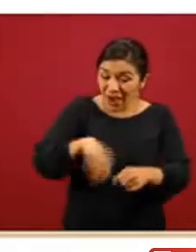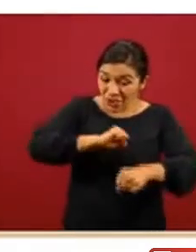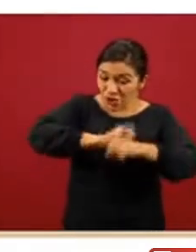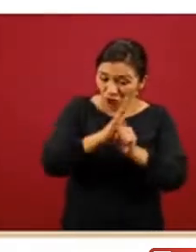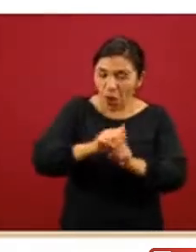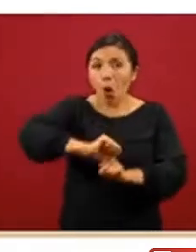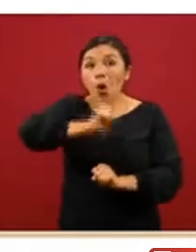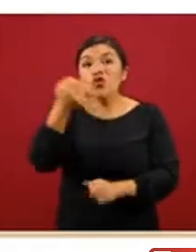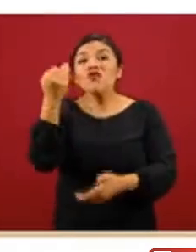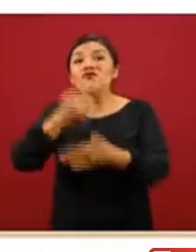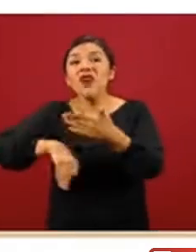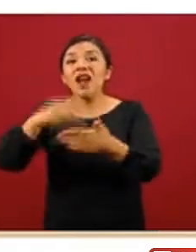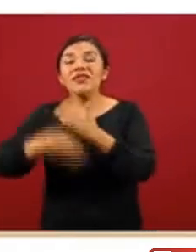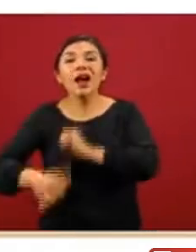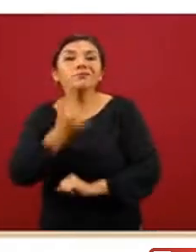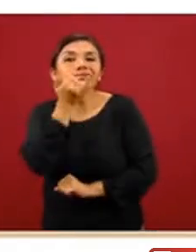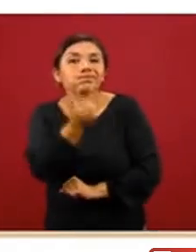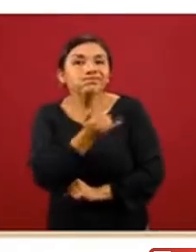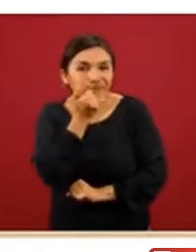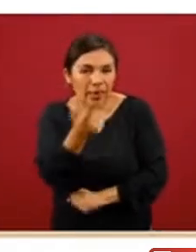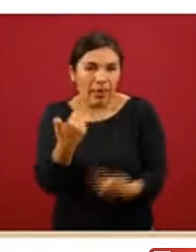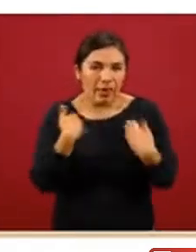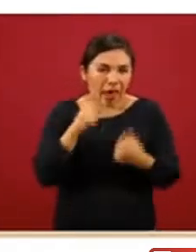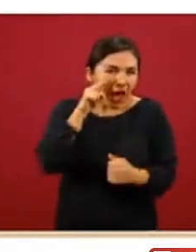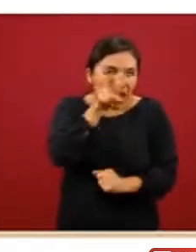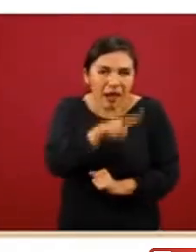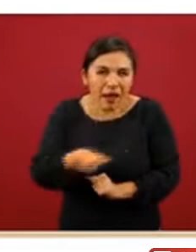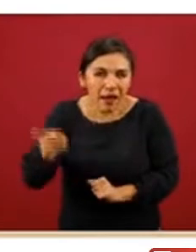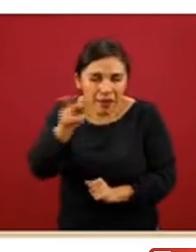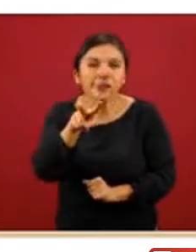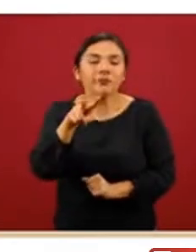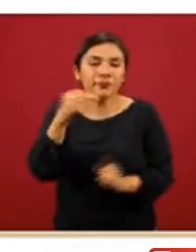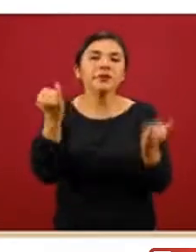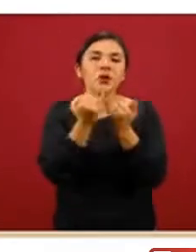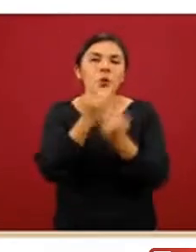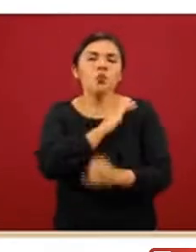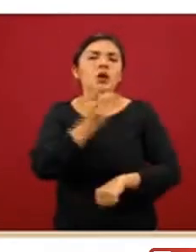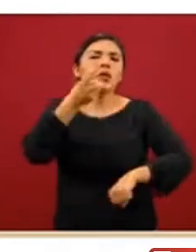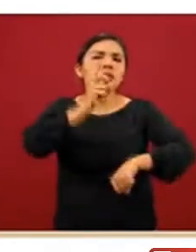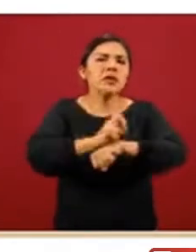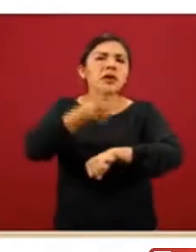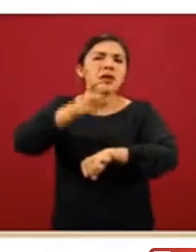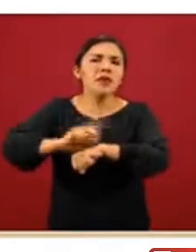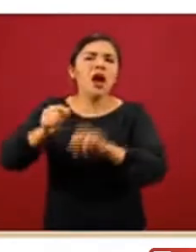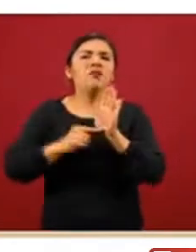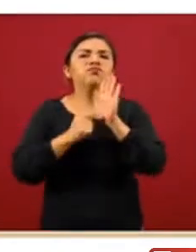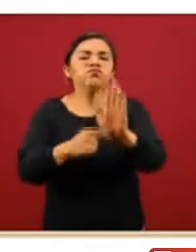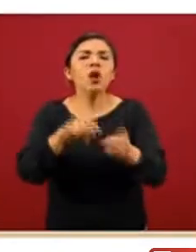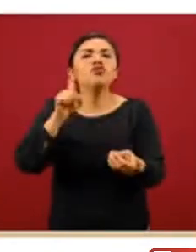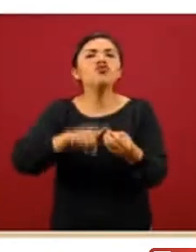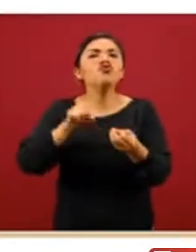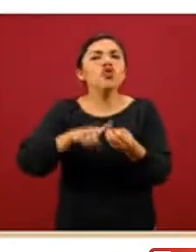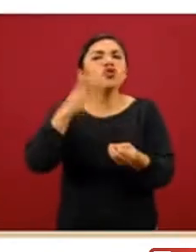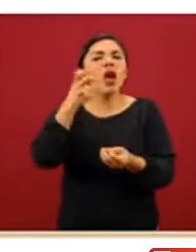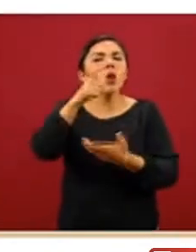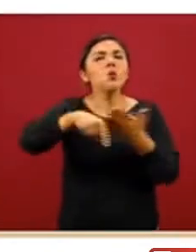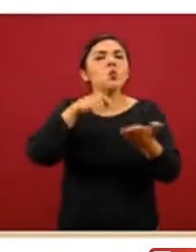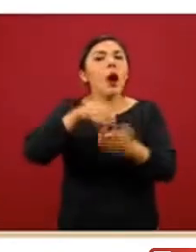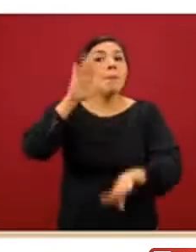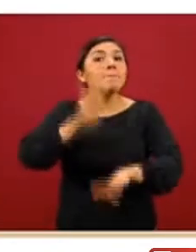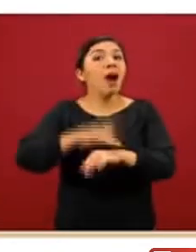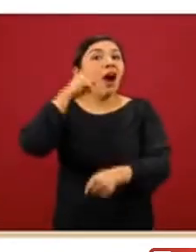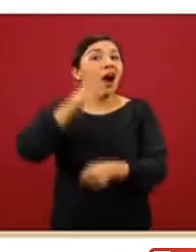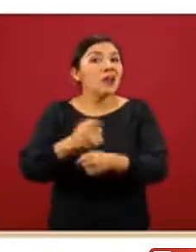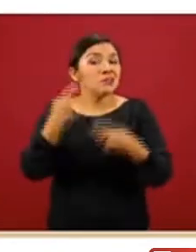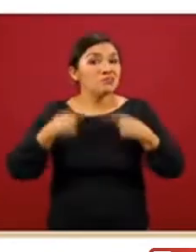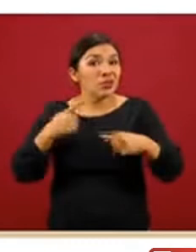todavía sospechosos, y además también podemos estar dándole seguimiento diario a dónde se están precisamente concentrando esta cantidad